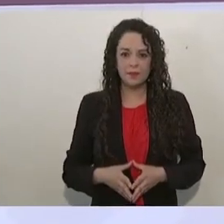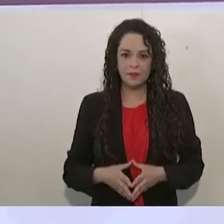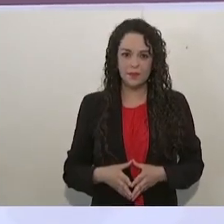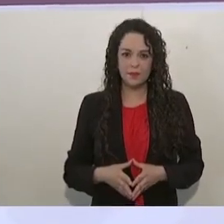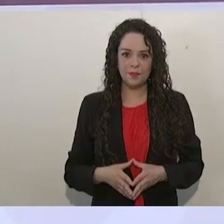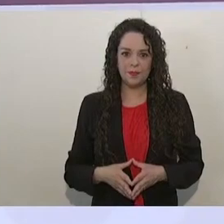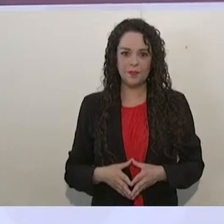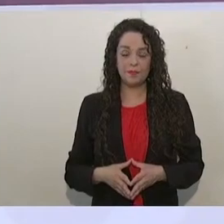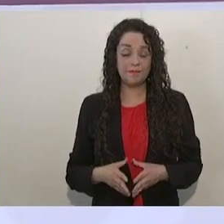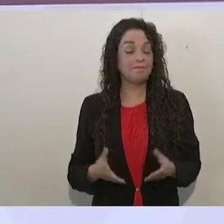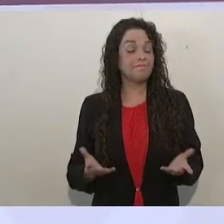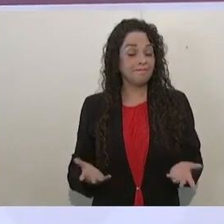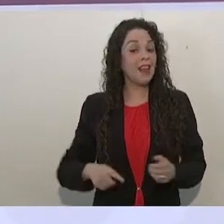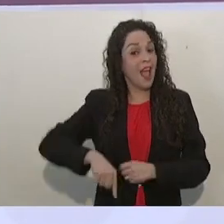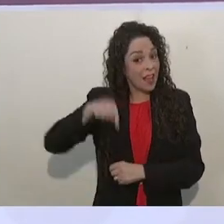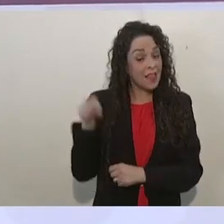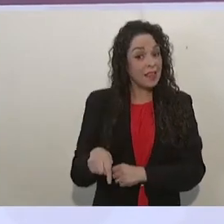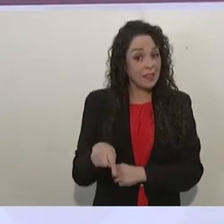Aquí,